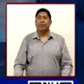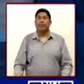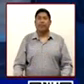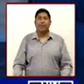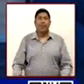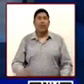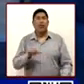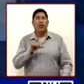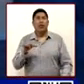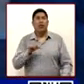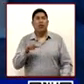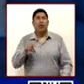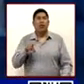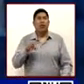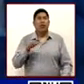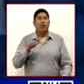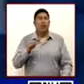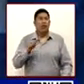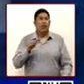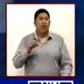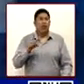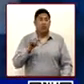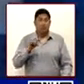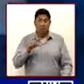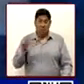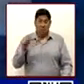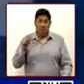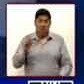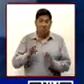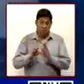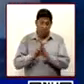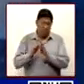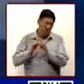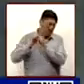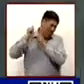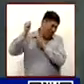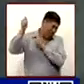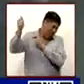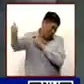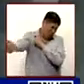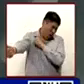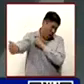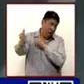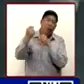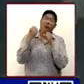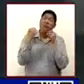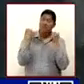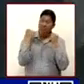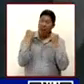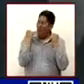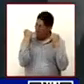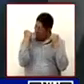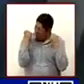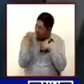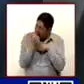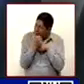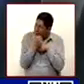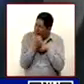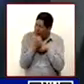Monteagudo, en Padilla, el frío está tremendo, entonces esta determinación es para todo el departamento de